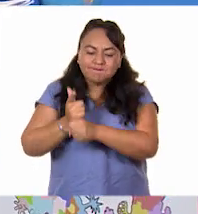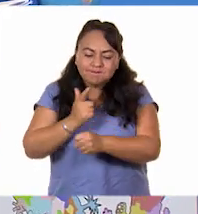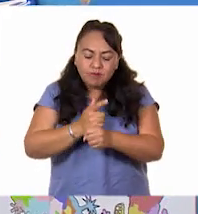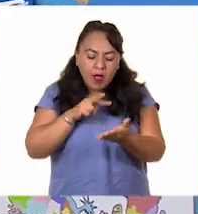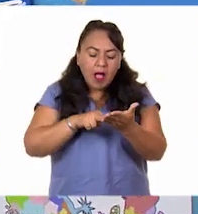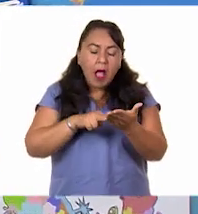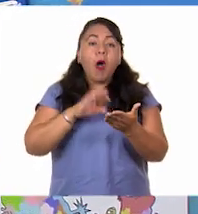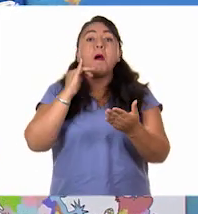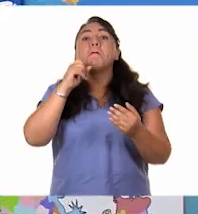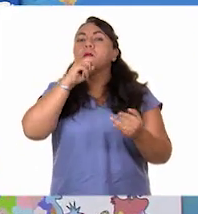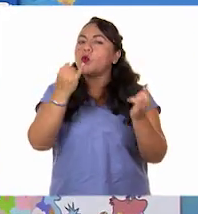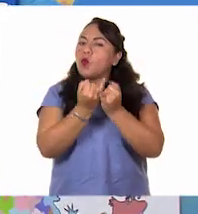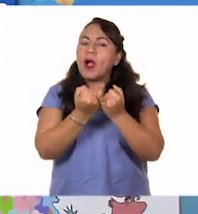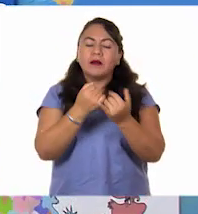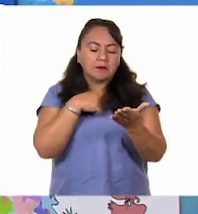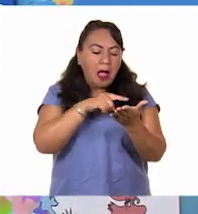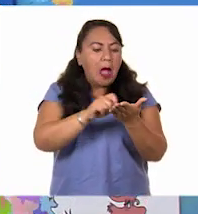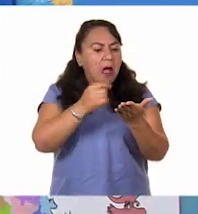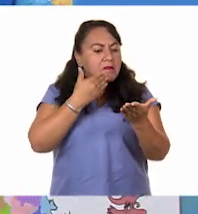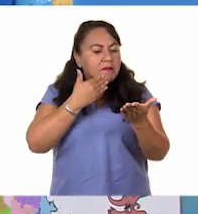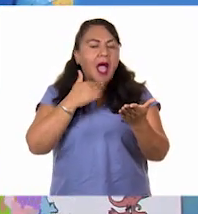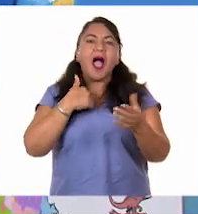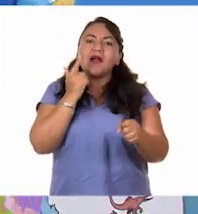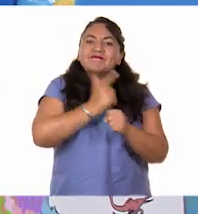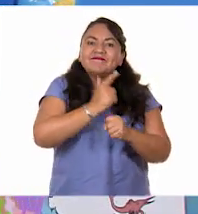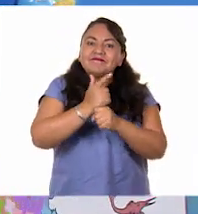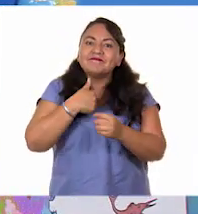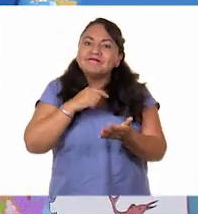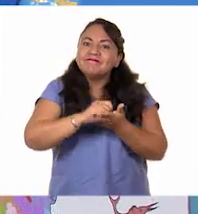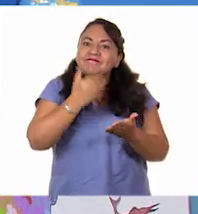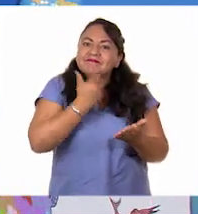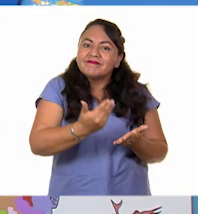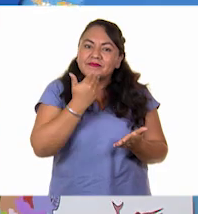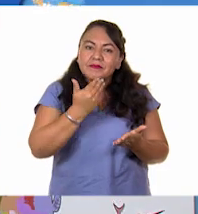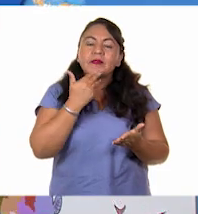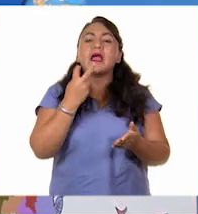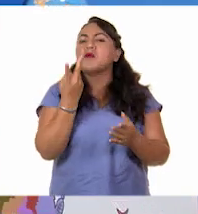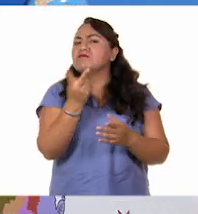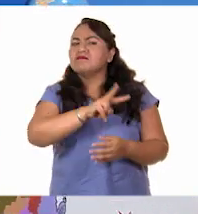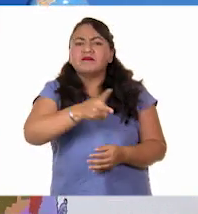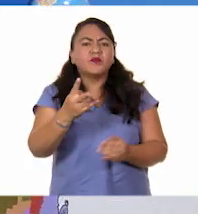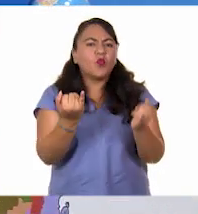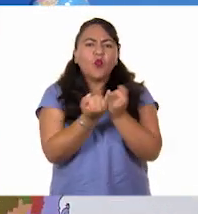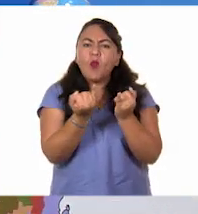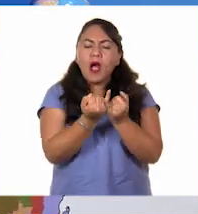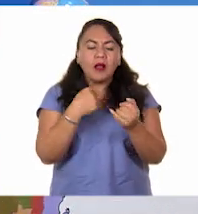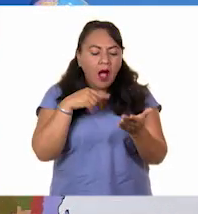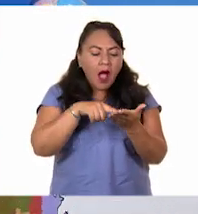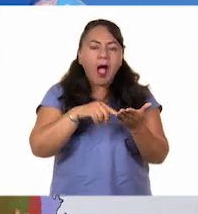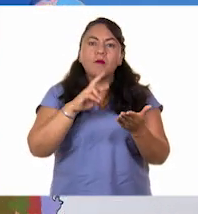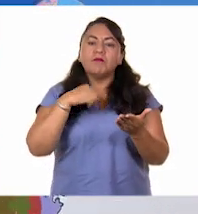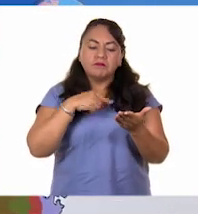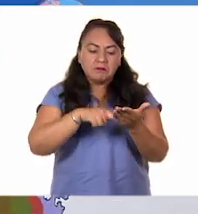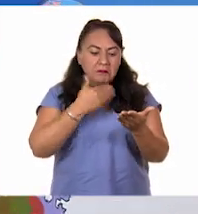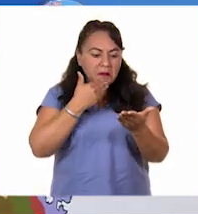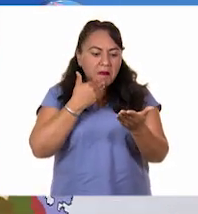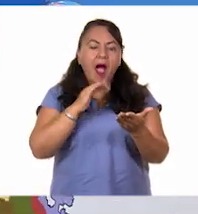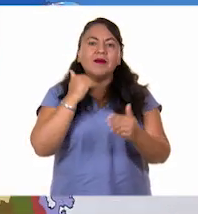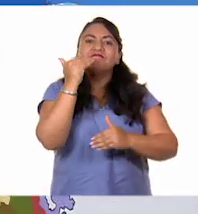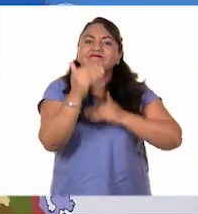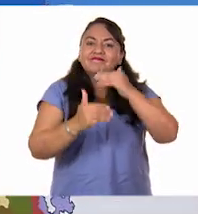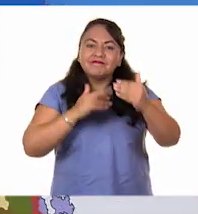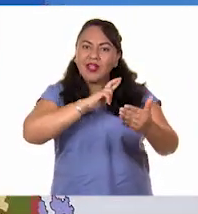los logros en la escritura. Nos conviene aprender a identificar ambas posibilidades para reconocer nuestros avances y